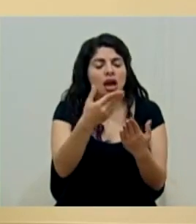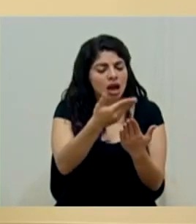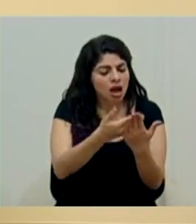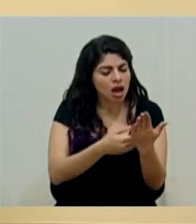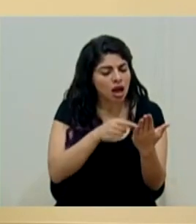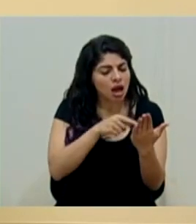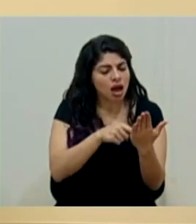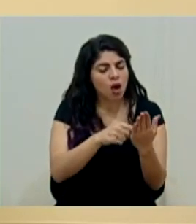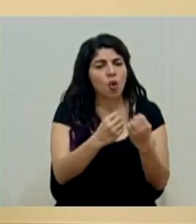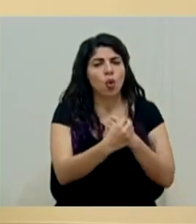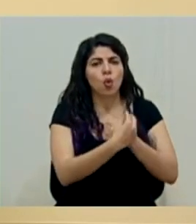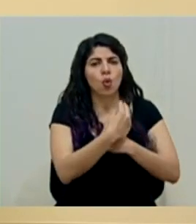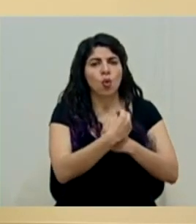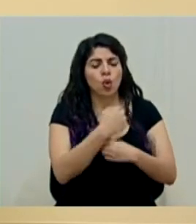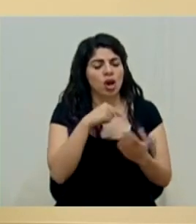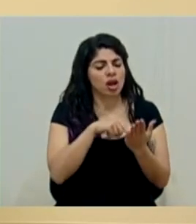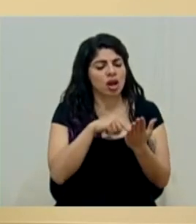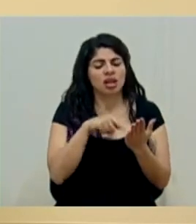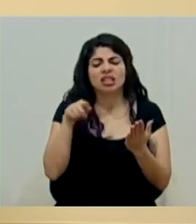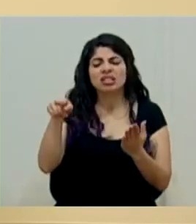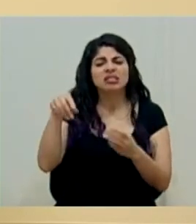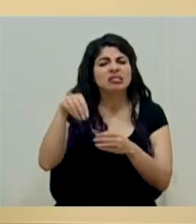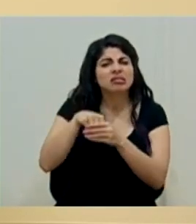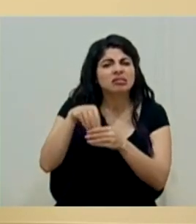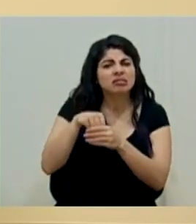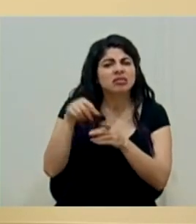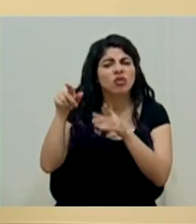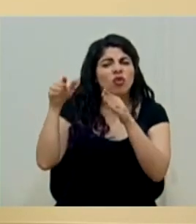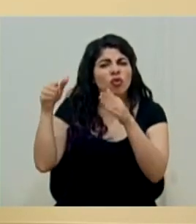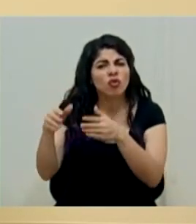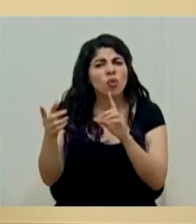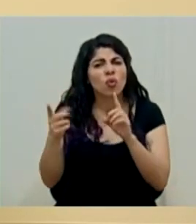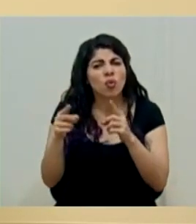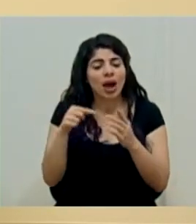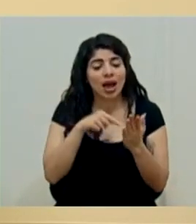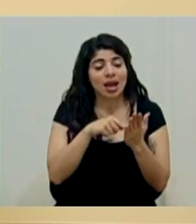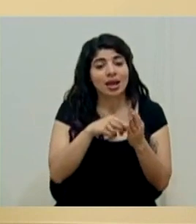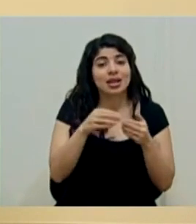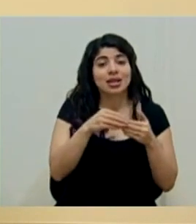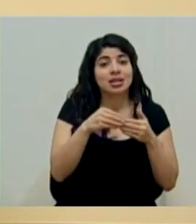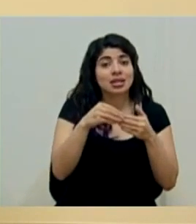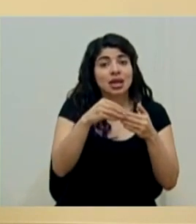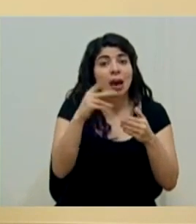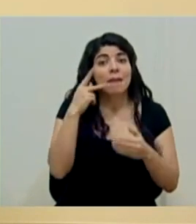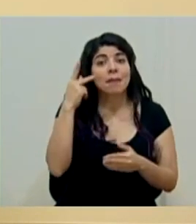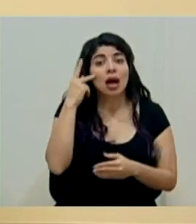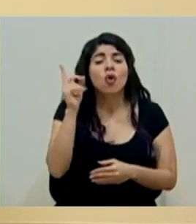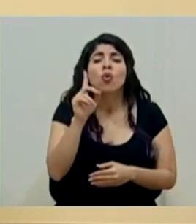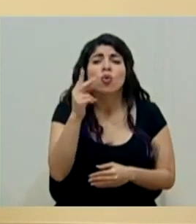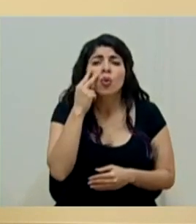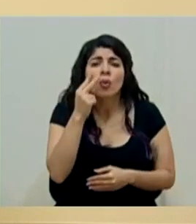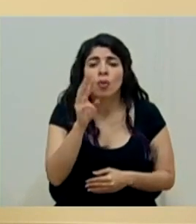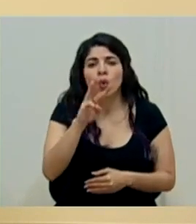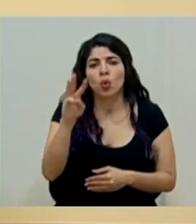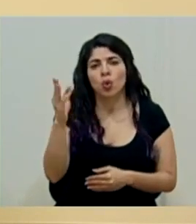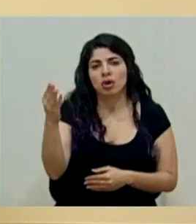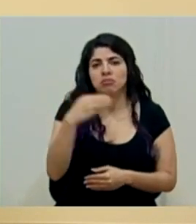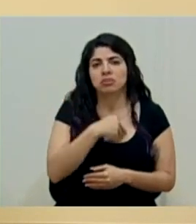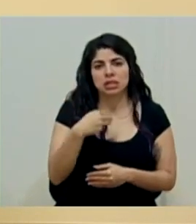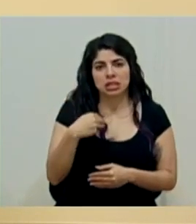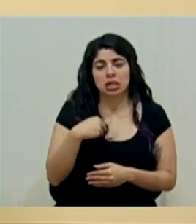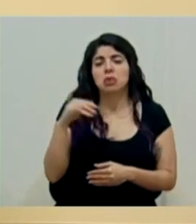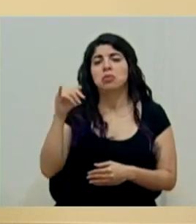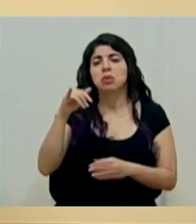orientará con respecto al enfoque y el contenido del programa. Esta guía para padres de familia está en el sitio web del Ministerio y también